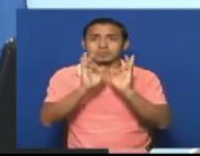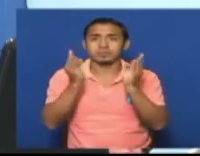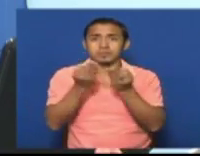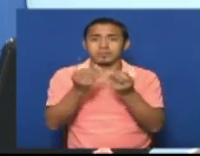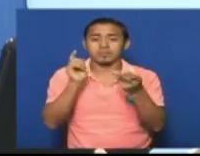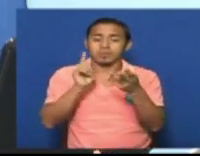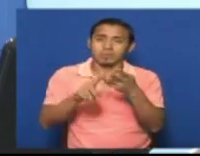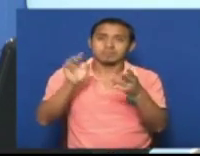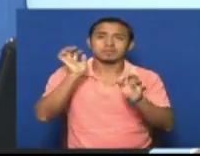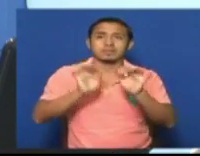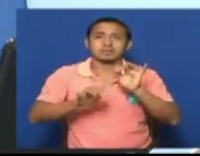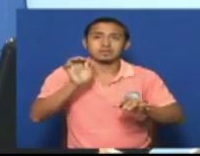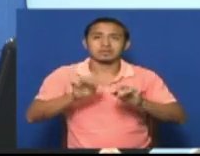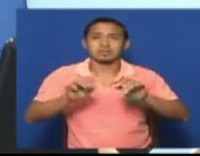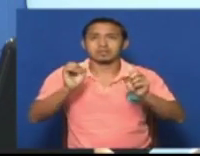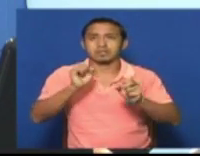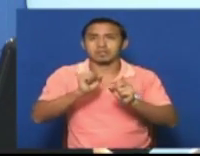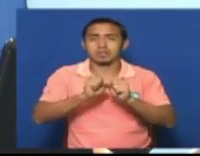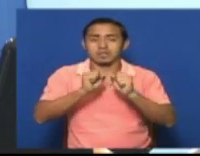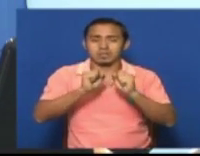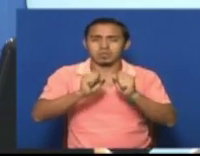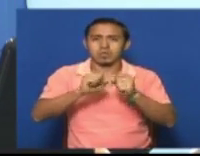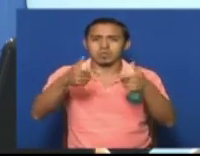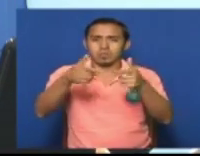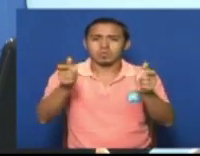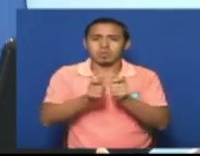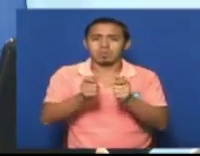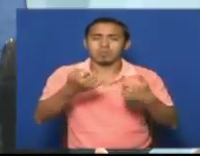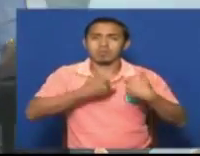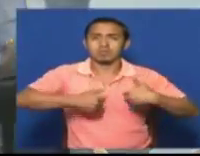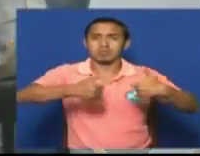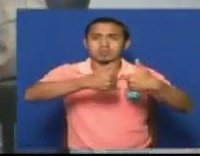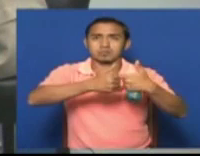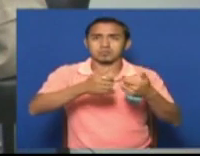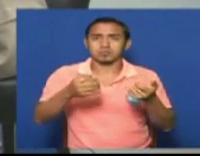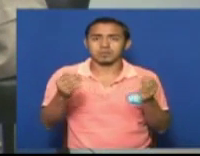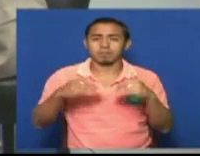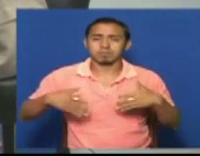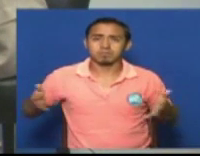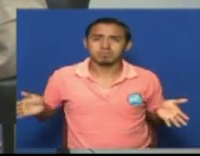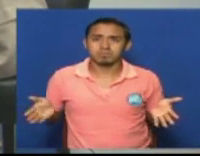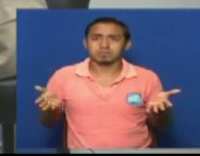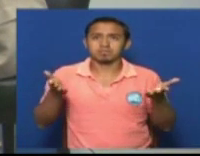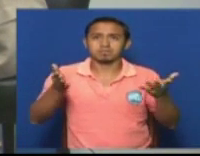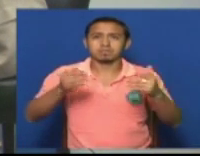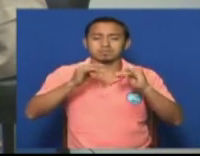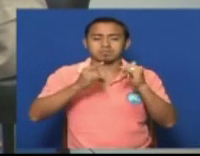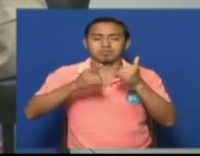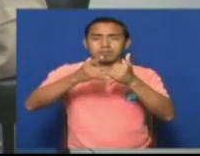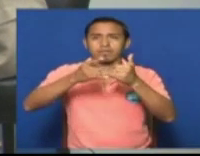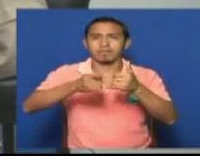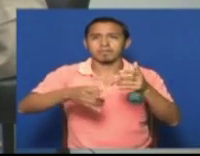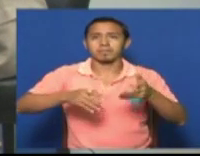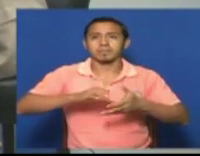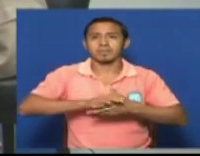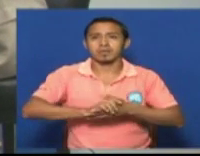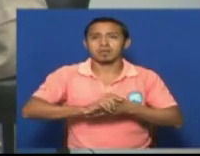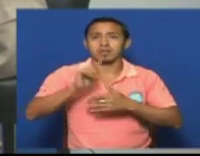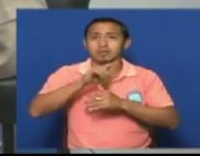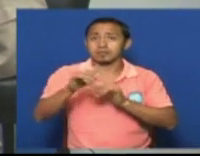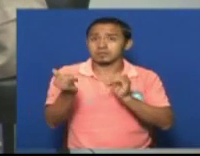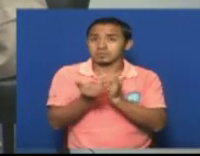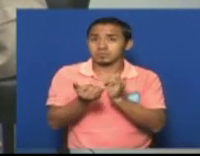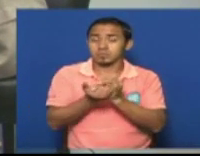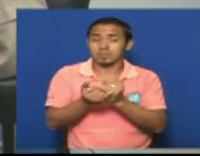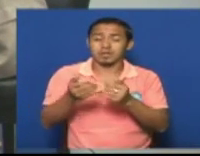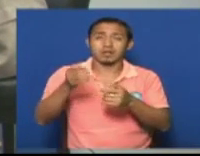es secretario del grupo institucional de diputadas y diputados para la promoción de la equidad de género también fue